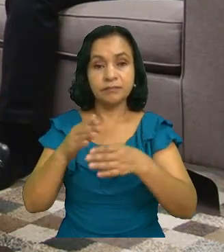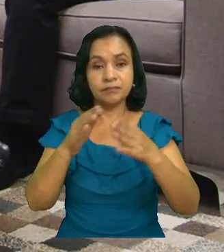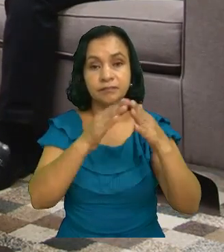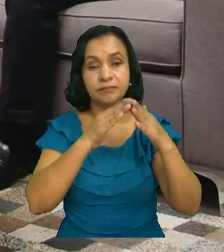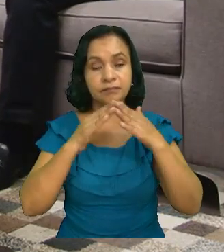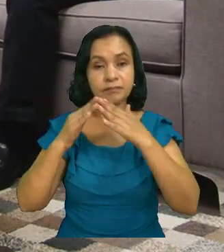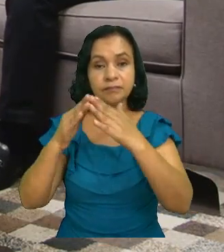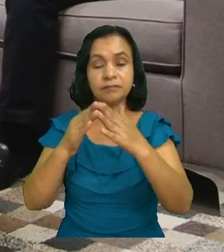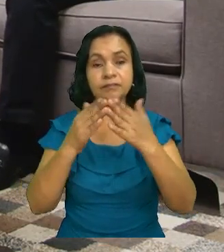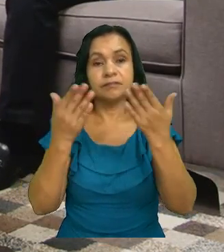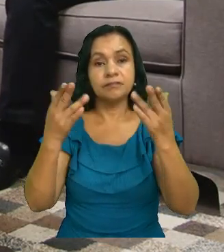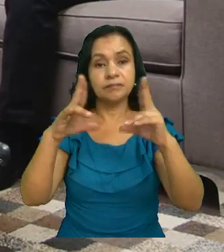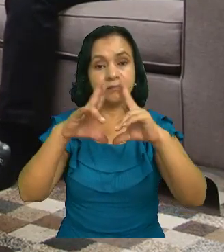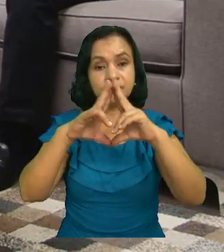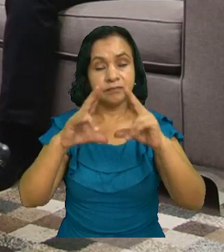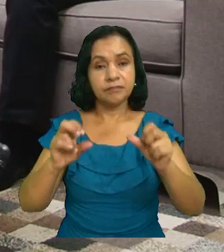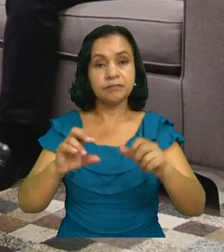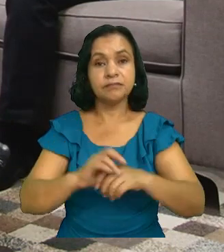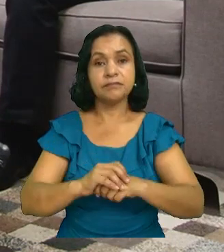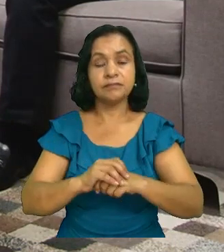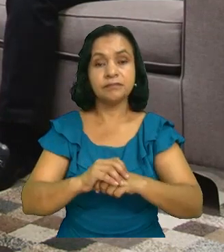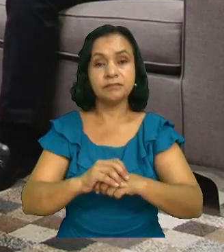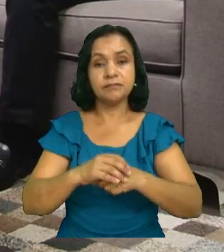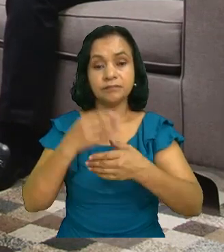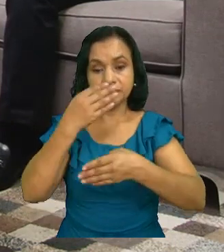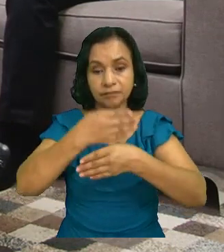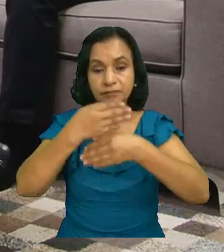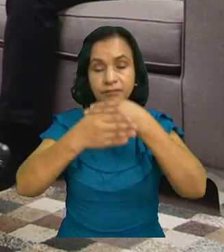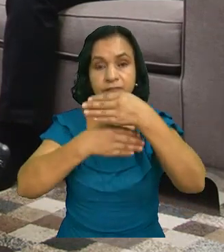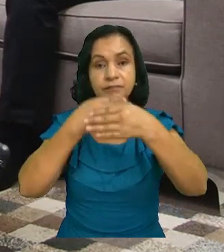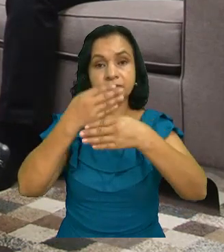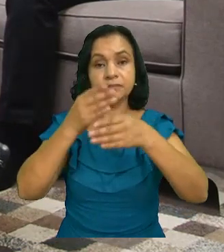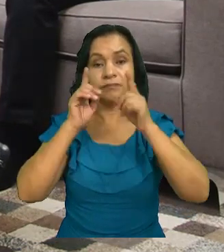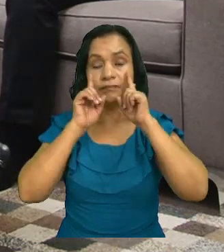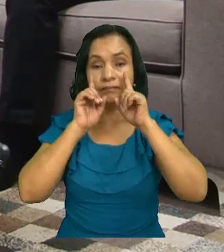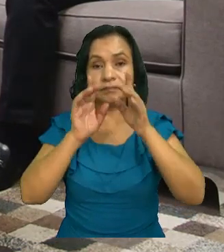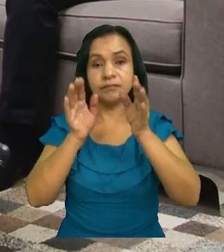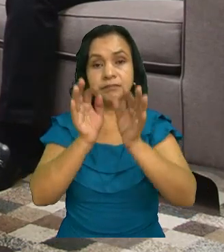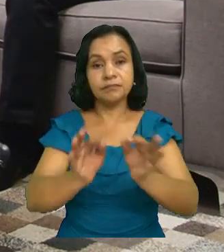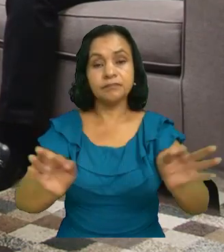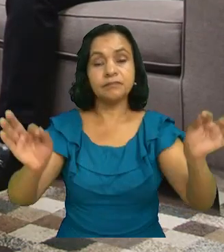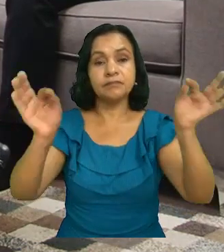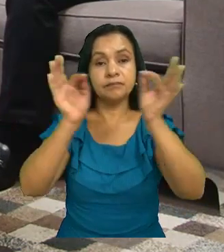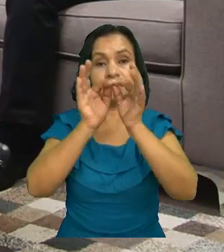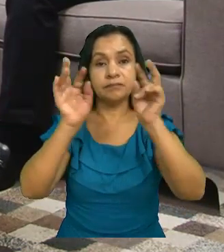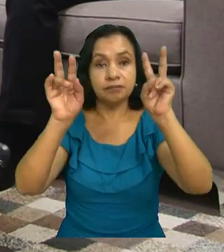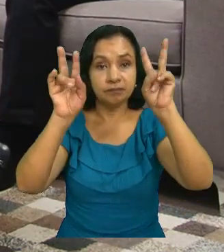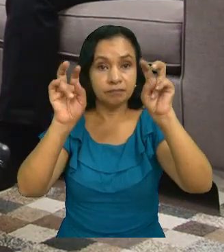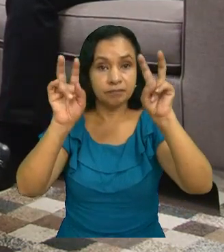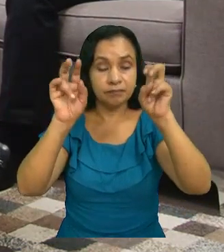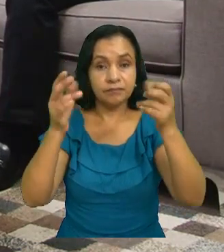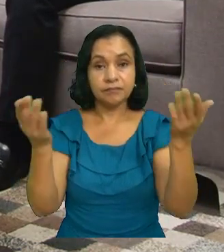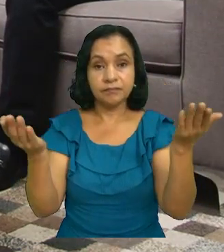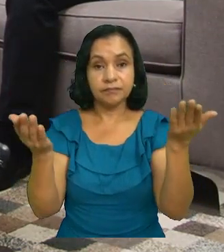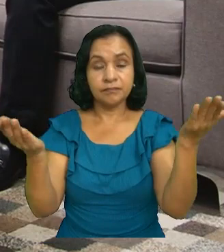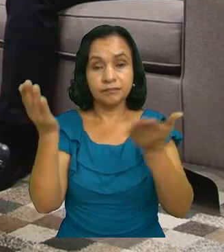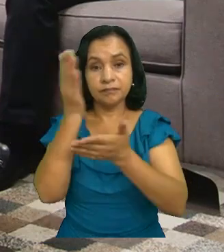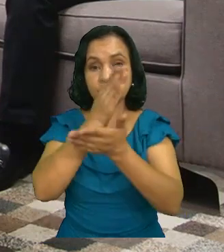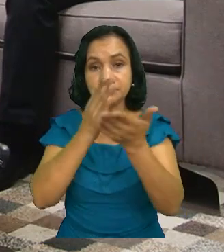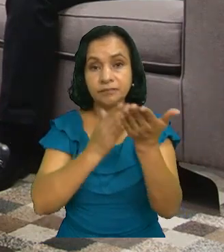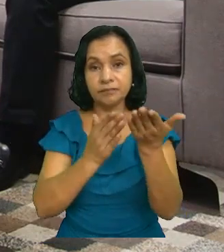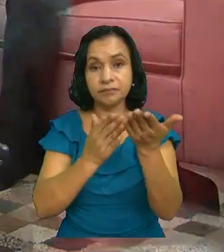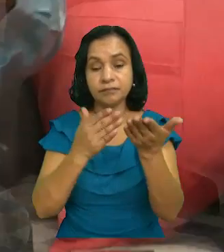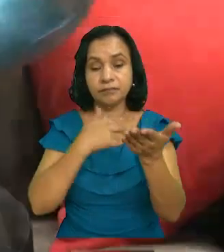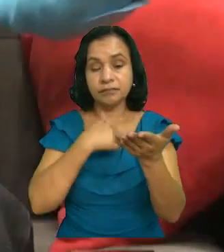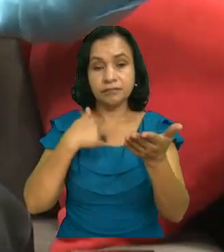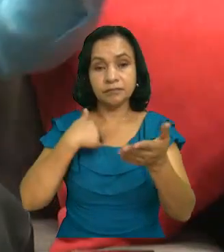del interior del país. No solo para la construcción, sino también para el mantenimiento, importante ese aspecto, porque vaya, pues de repente pues se